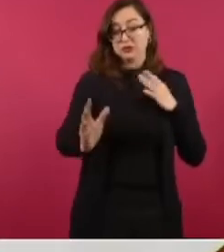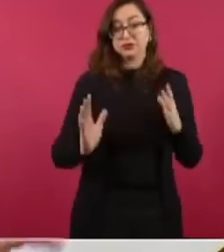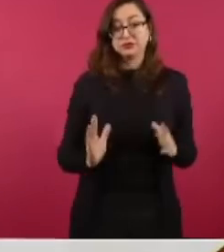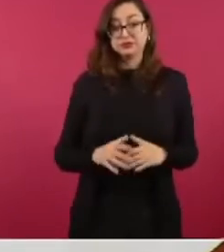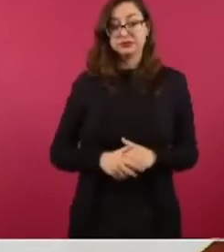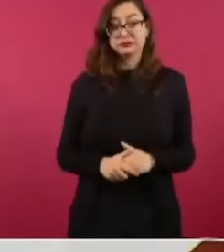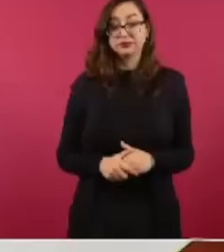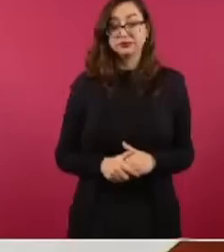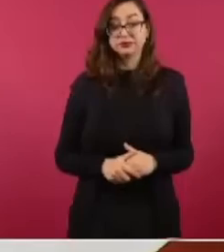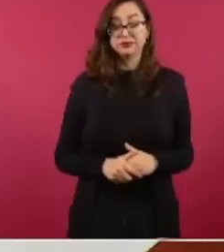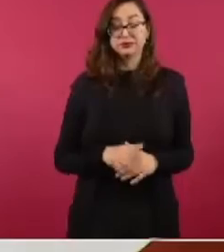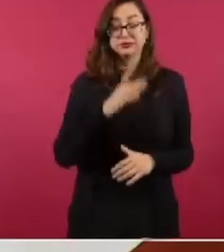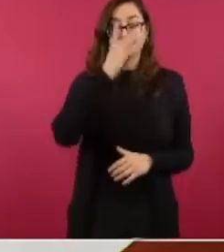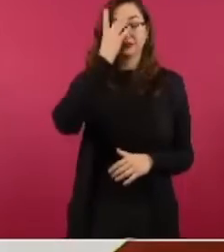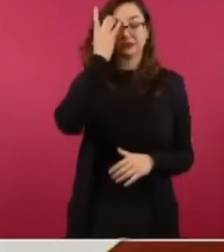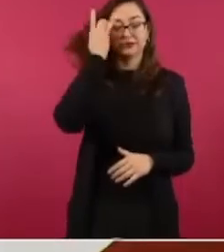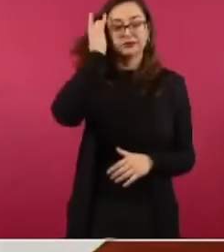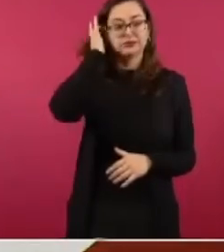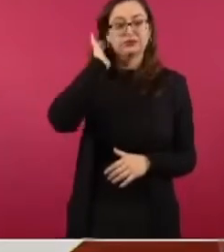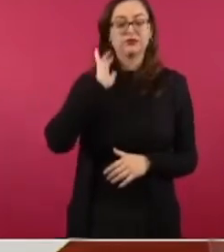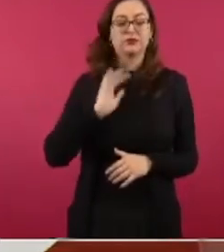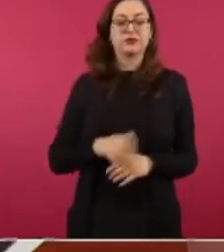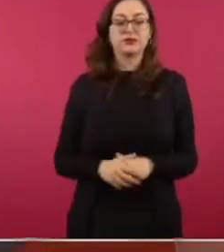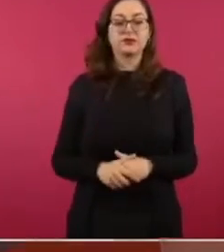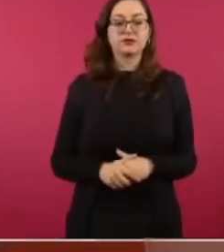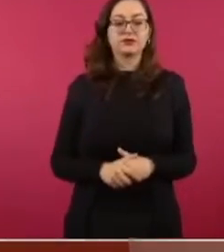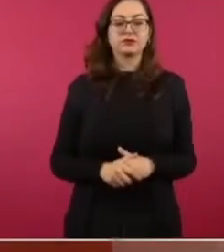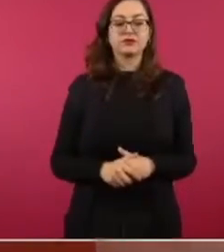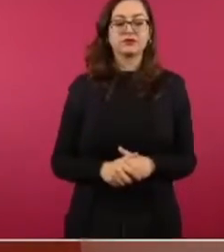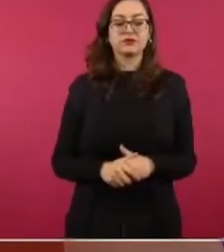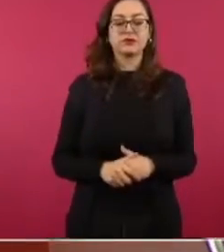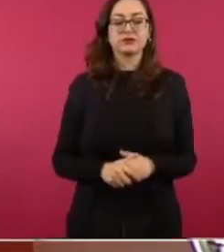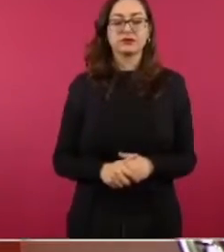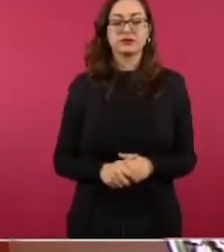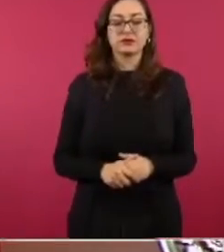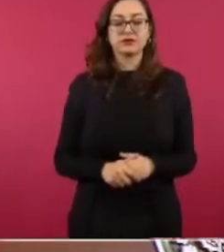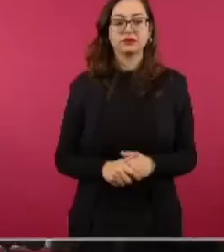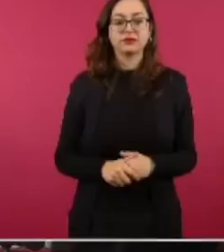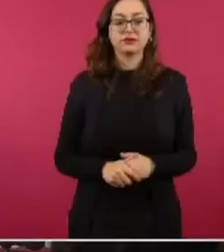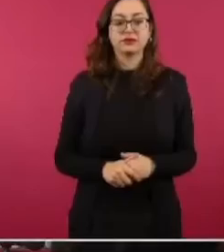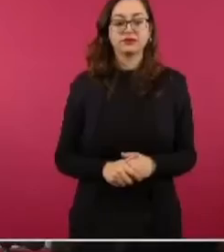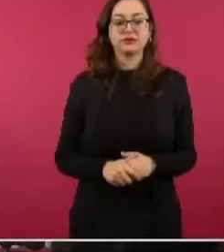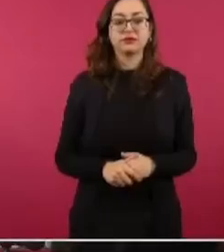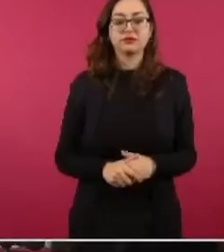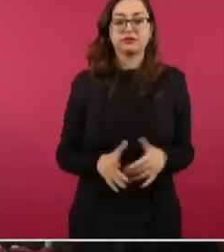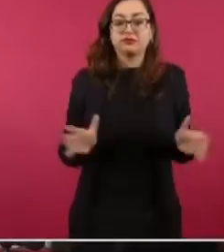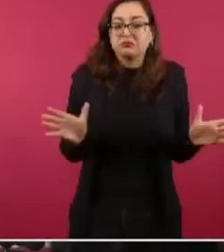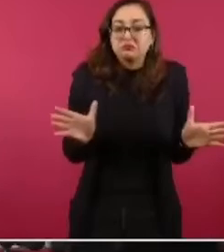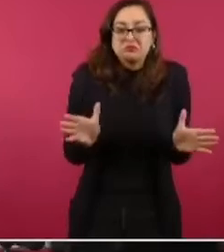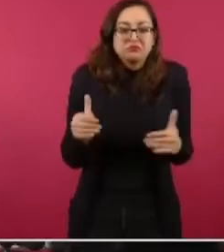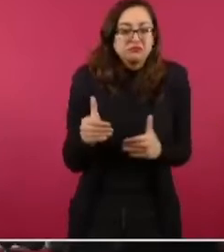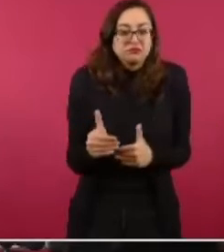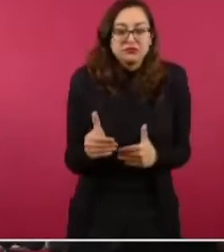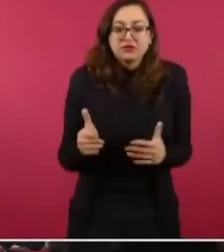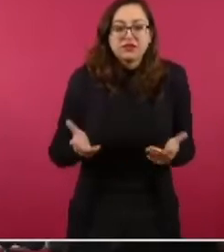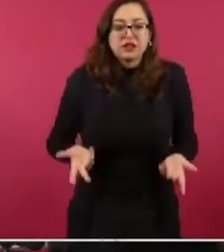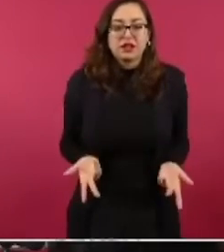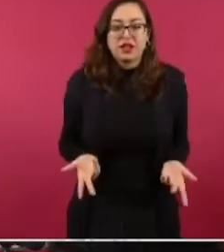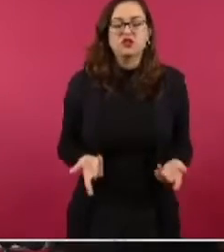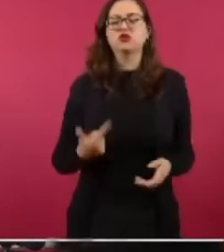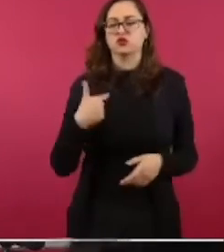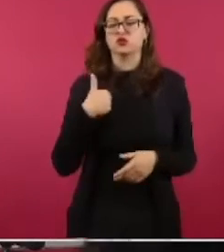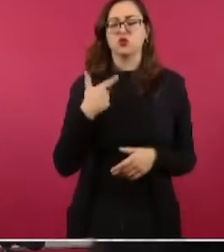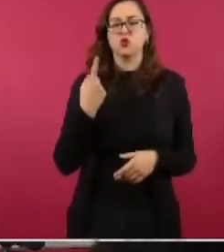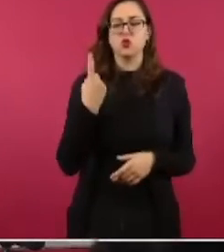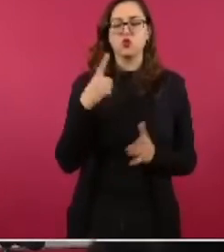Y entonces, muy pocas gradas, muy pequeño. Me invitaron a mí